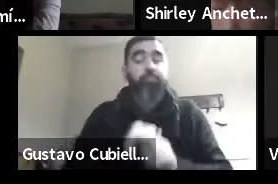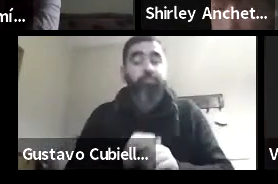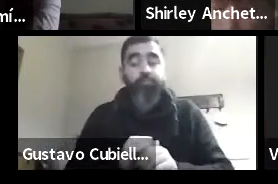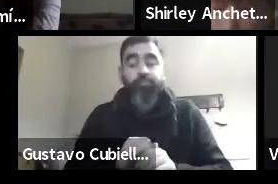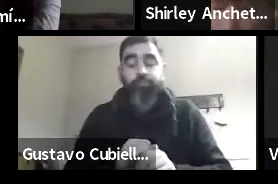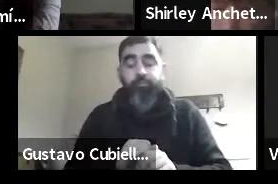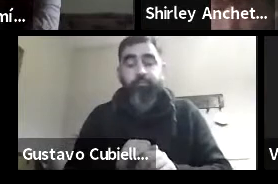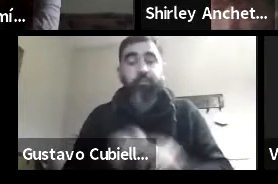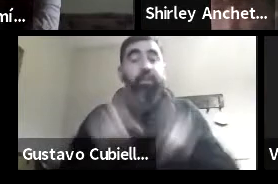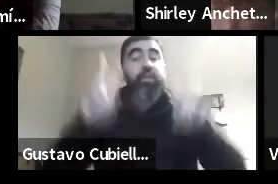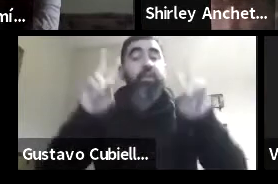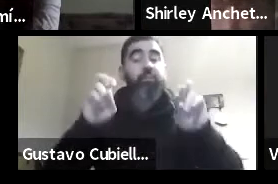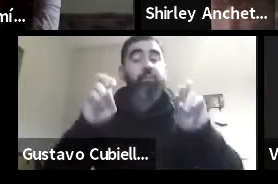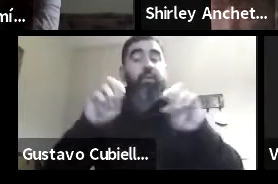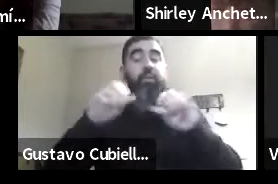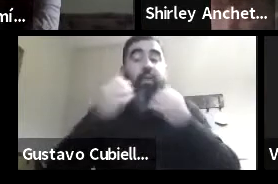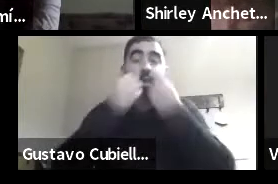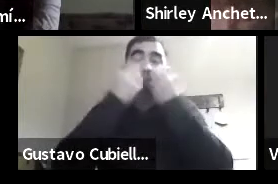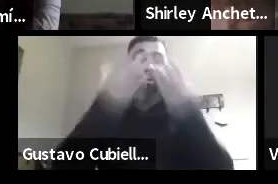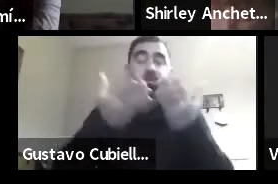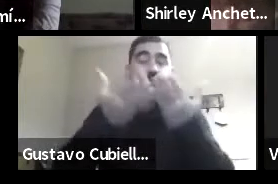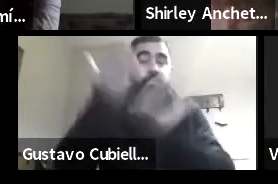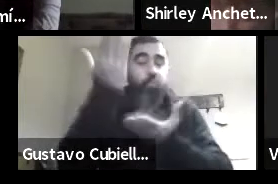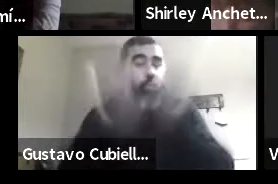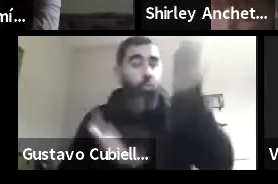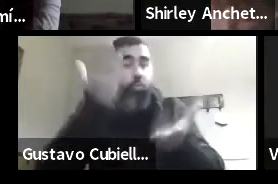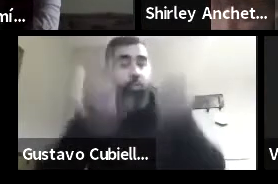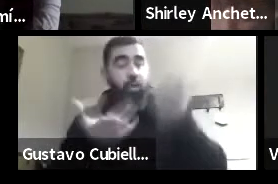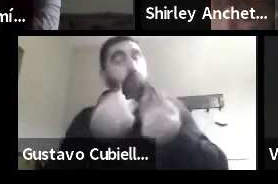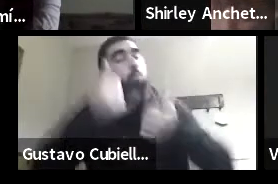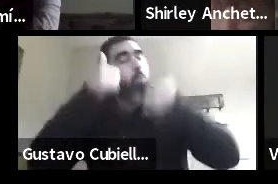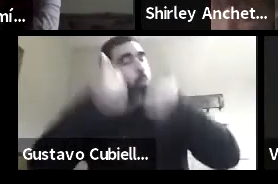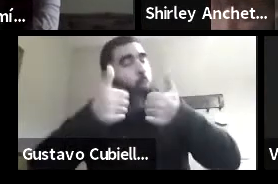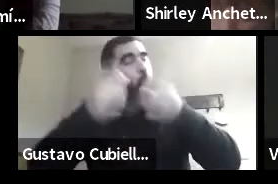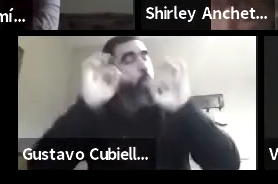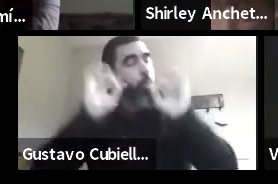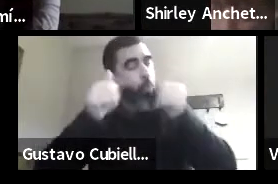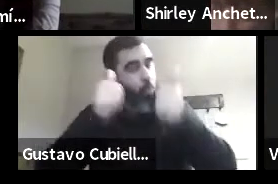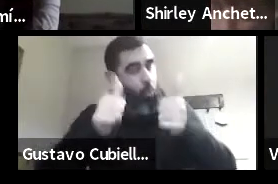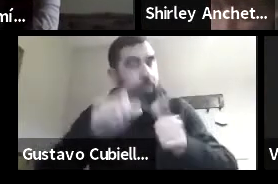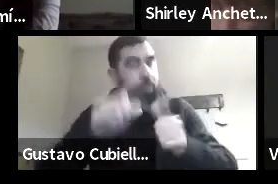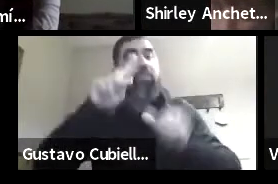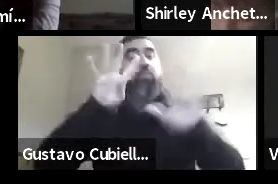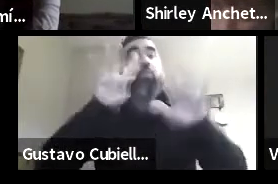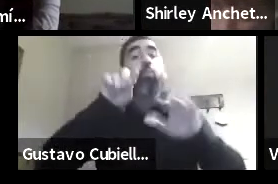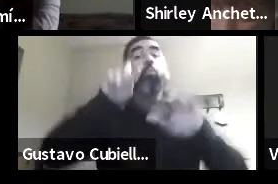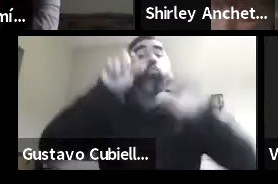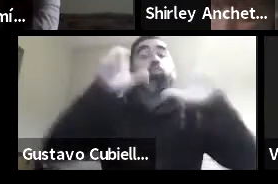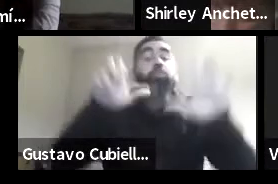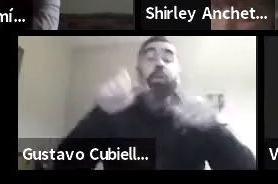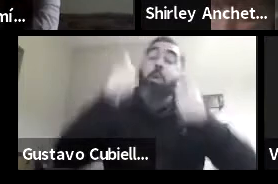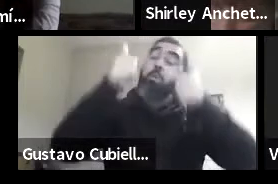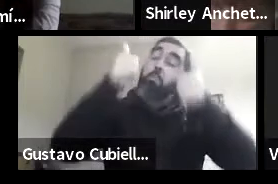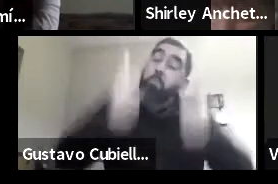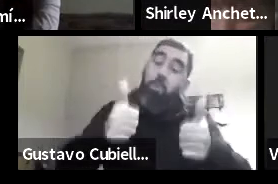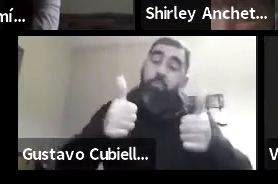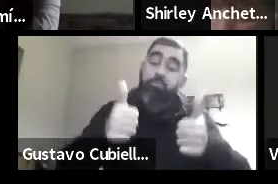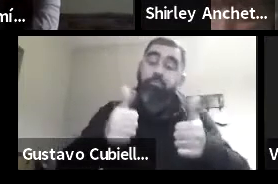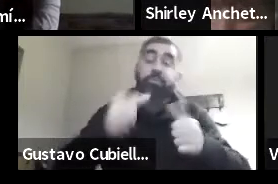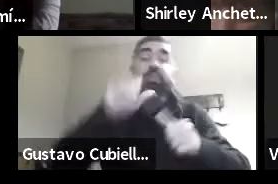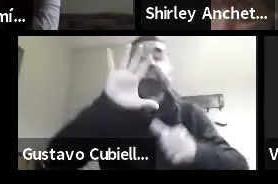en relación al desempeño, el beneficio en relación al desempeño muy adecuado, un 19,6% adecuado,